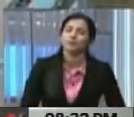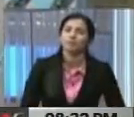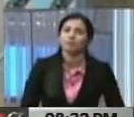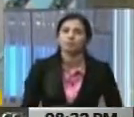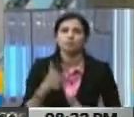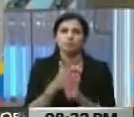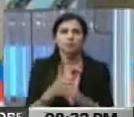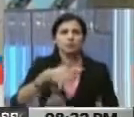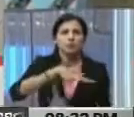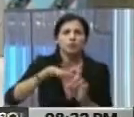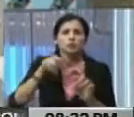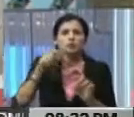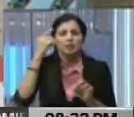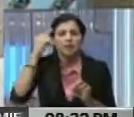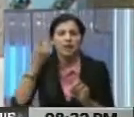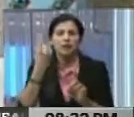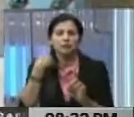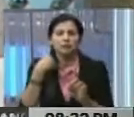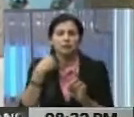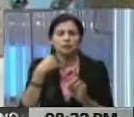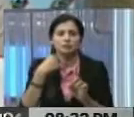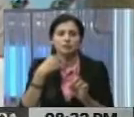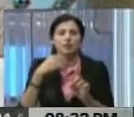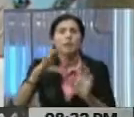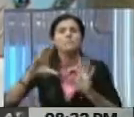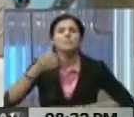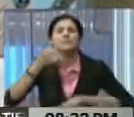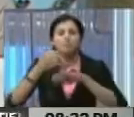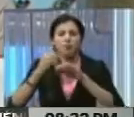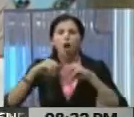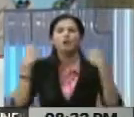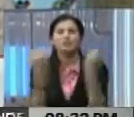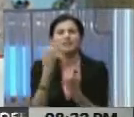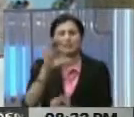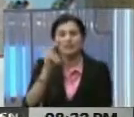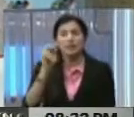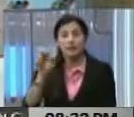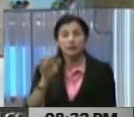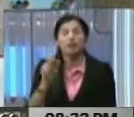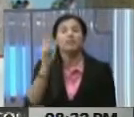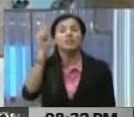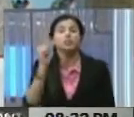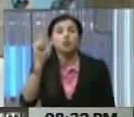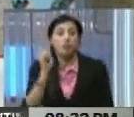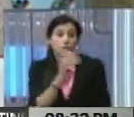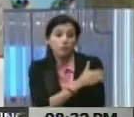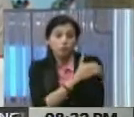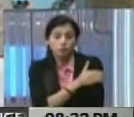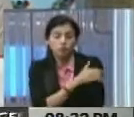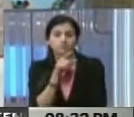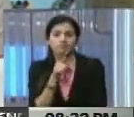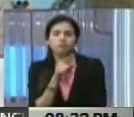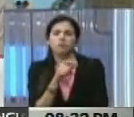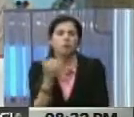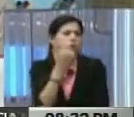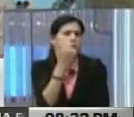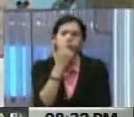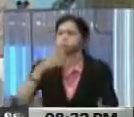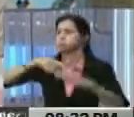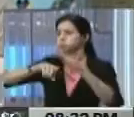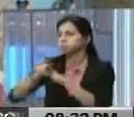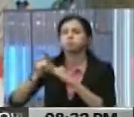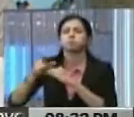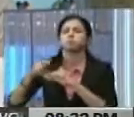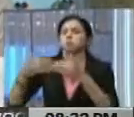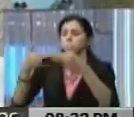Debido a la situación que se generó el día de ayer en la sede principal del Consejo Nacional Electoral, donde diputados de la Mesa de la Unidad Democrática arbitrariamente ingresaron